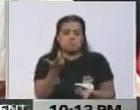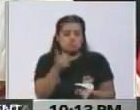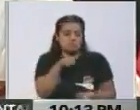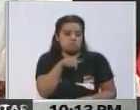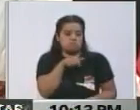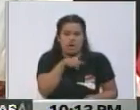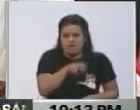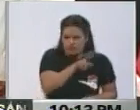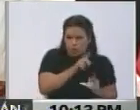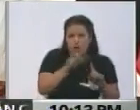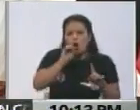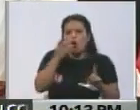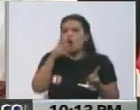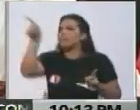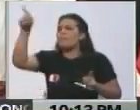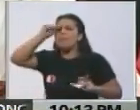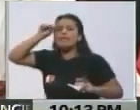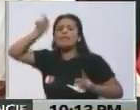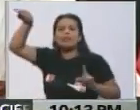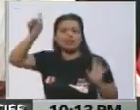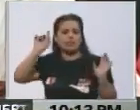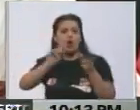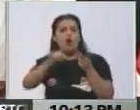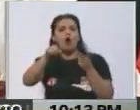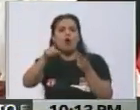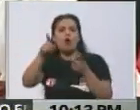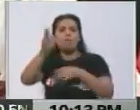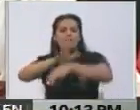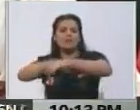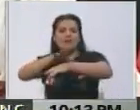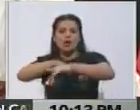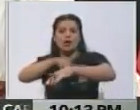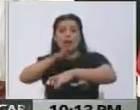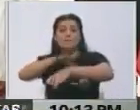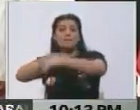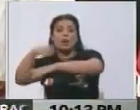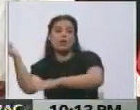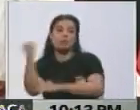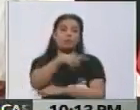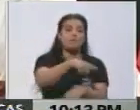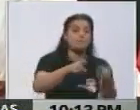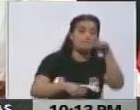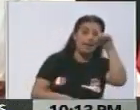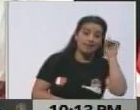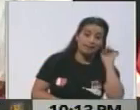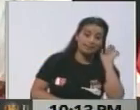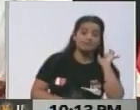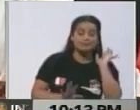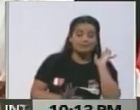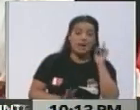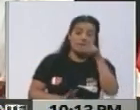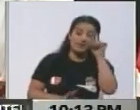están en Madrid, en Barcelona. Barcelona le ganó al Atlético de Madrid, aunque perdió con el Real Madrid.